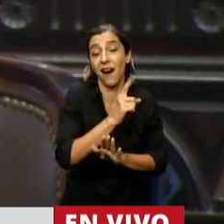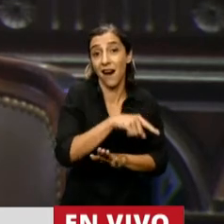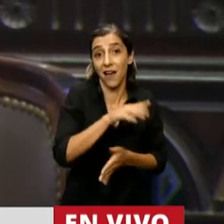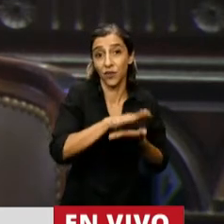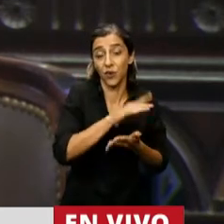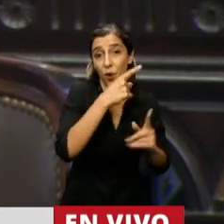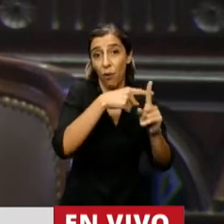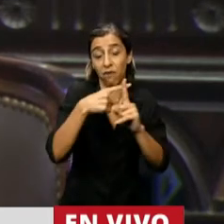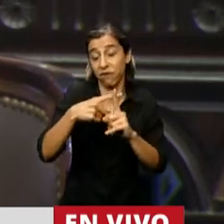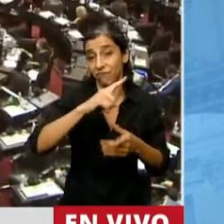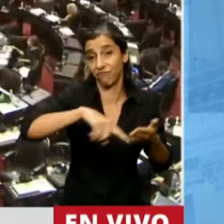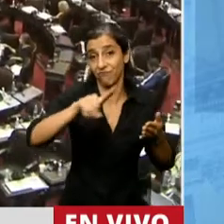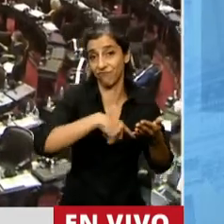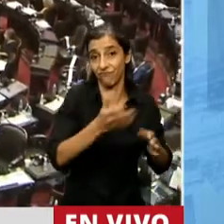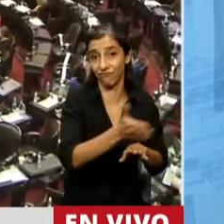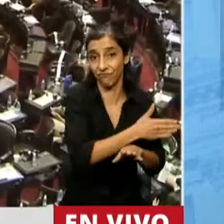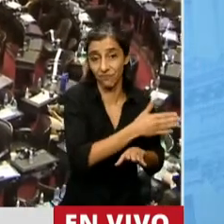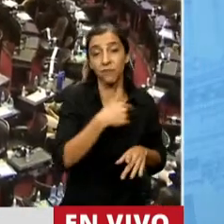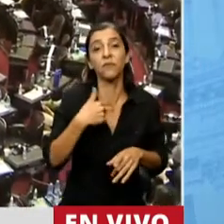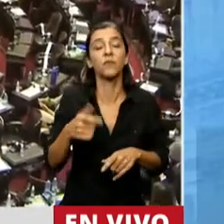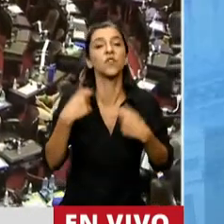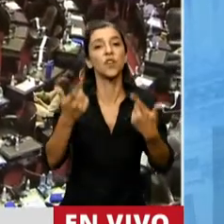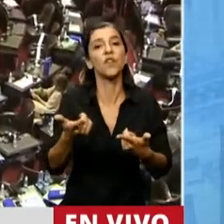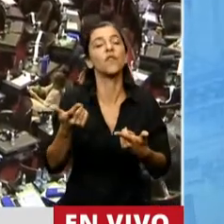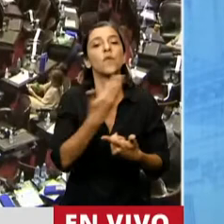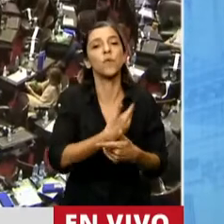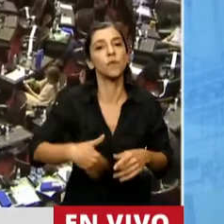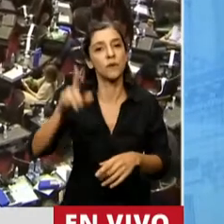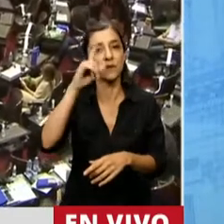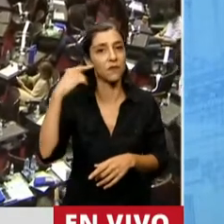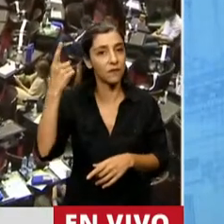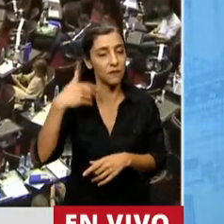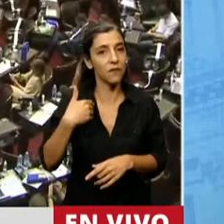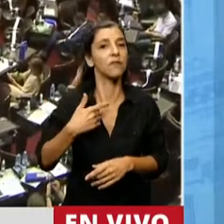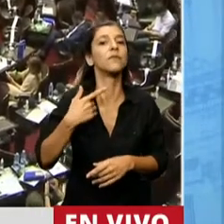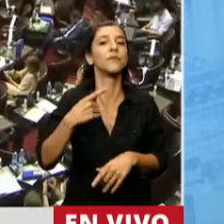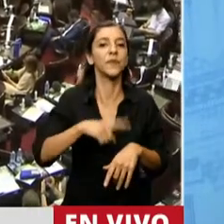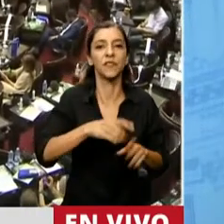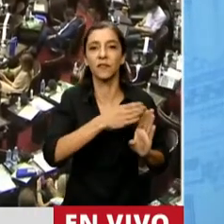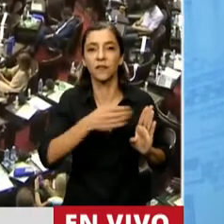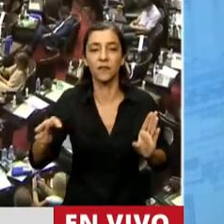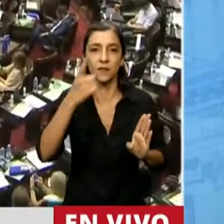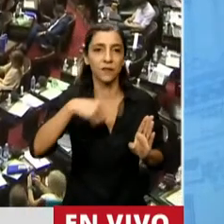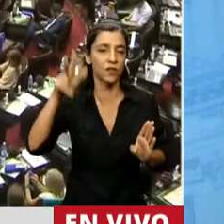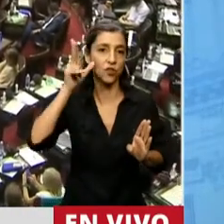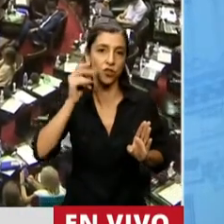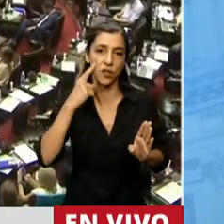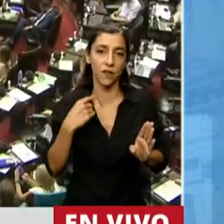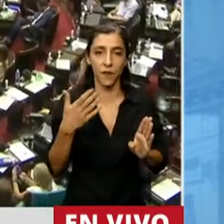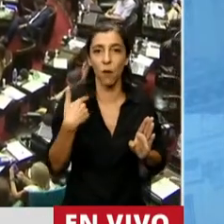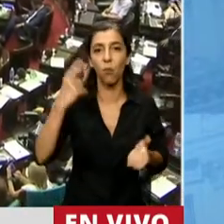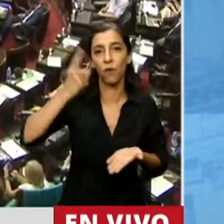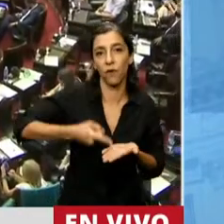discriminatoriamente al presidente de la Nación por 180 días la atribución de dar por decreto los aumentos a